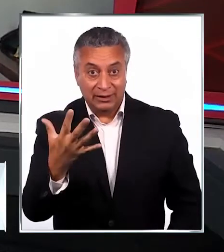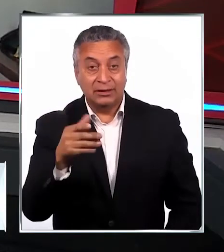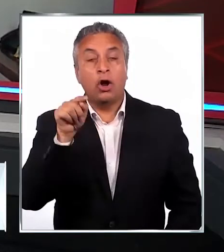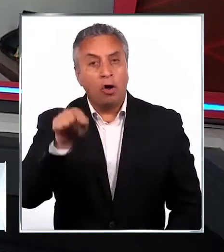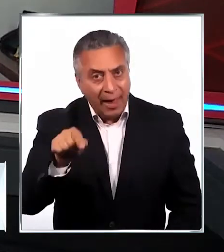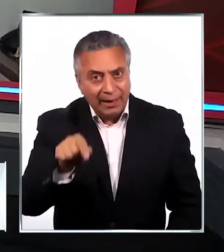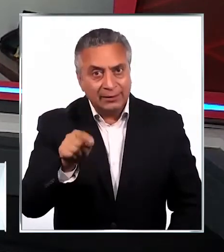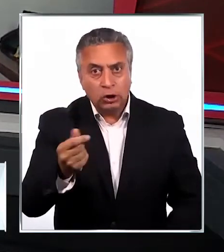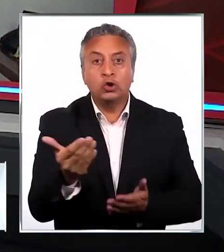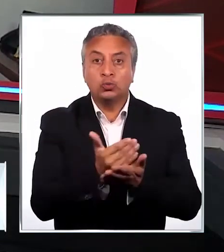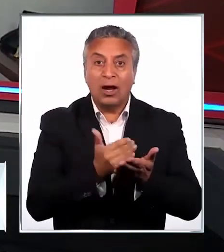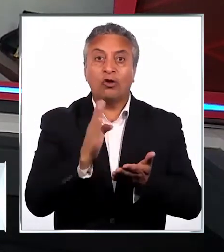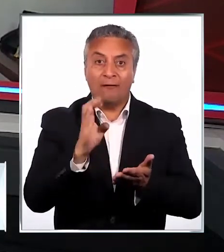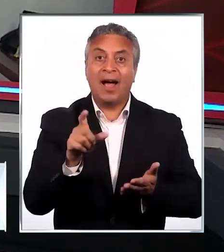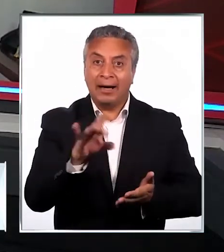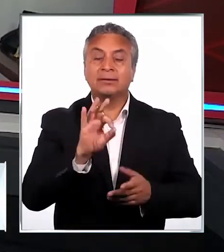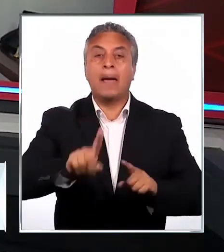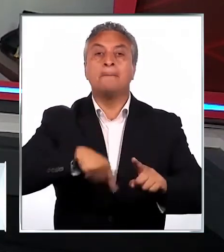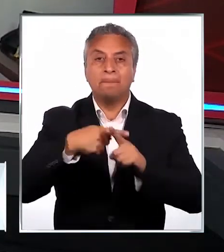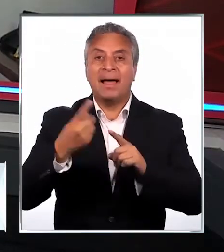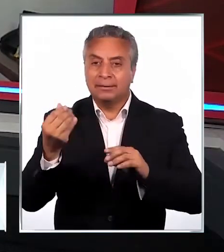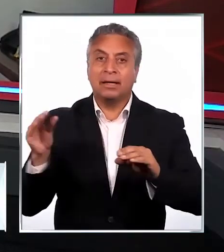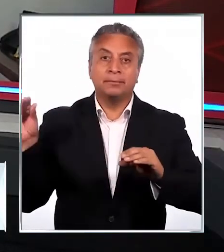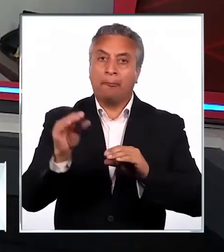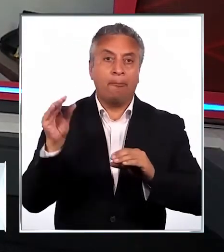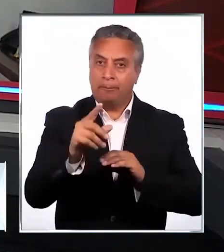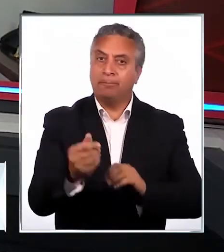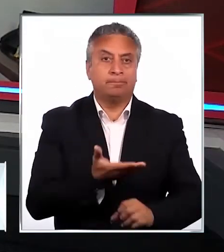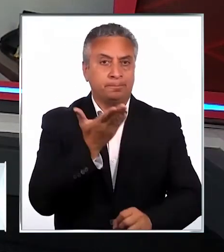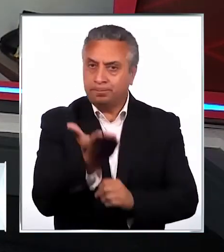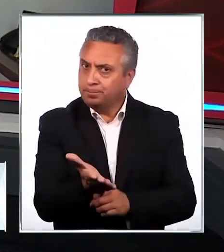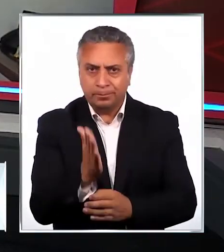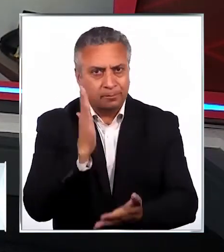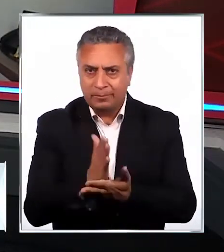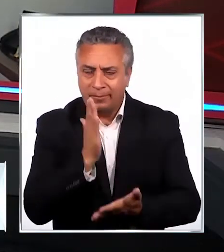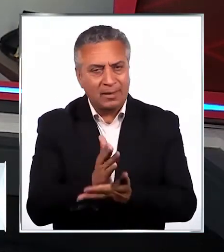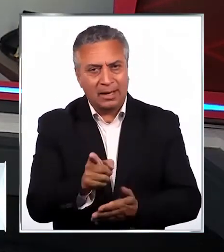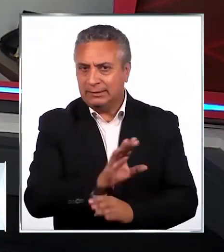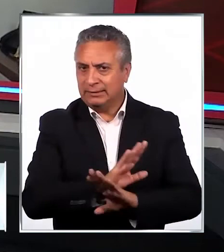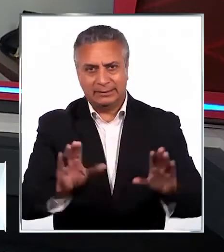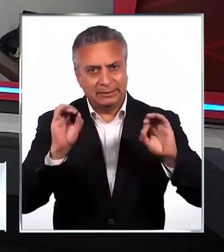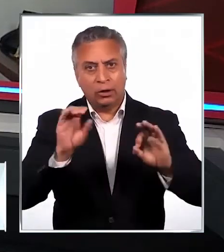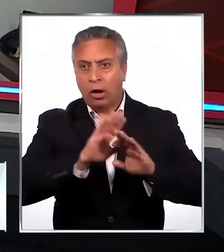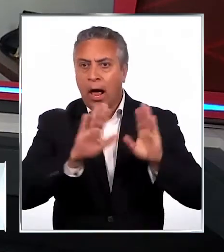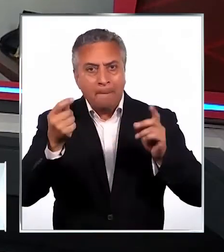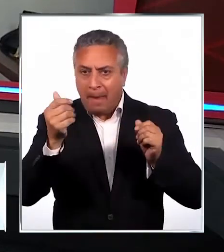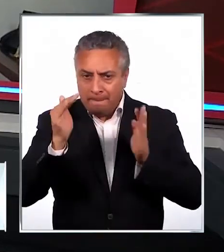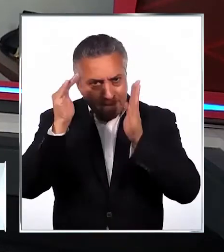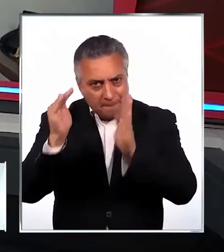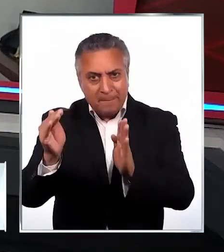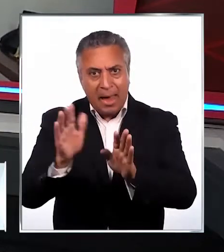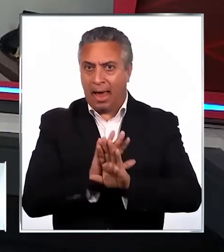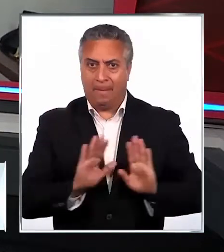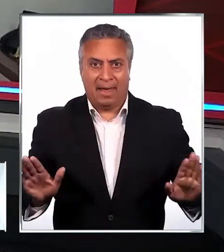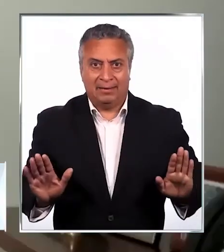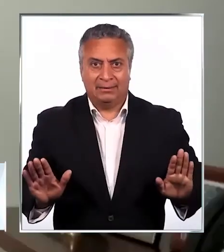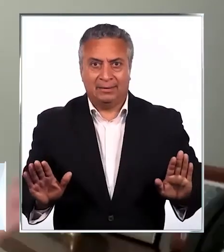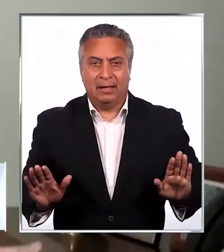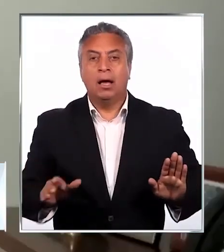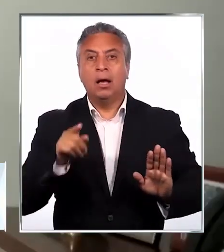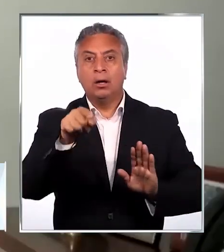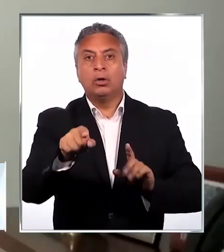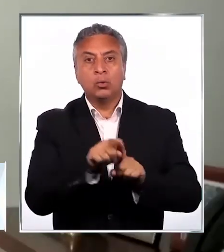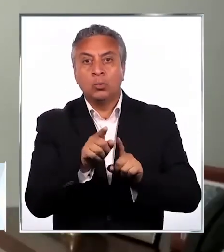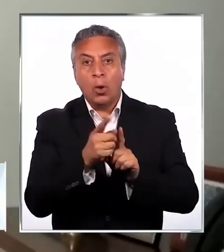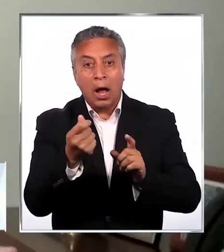408.125, que es el sueldo base, más gratificaciones, no se pide ninguna exigencia más que estar en ese rango de ingresos. No le vamos a